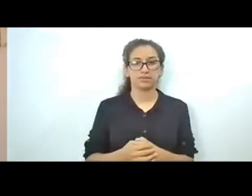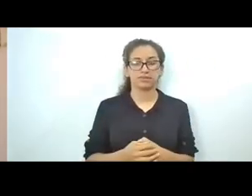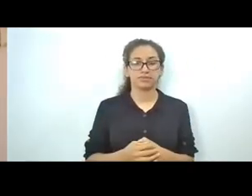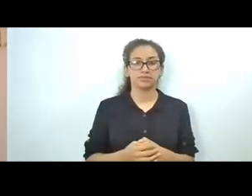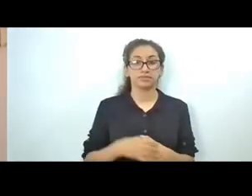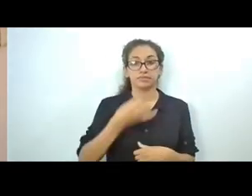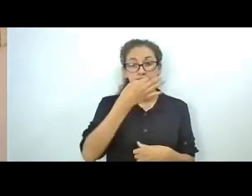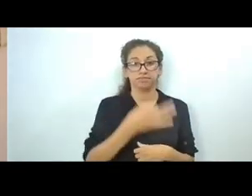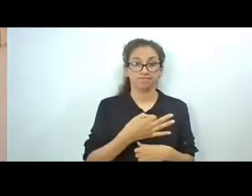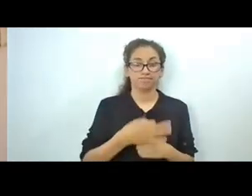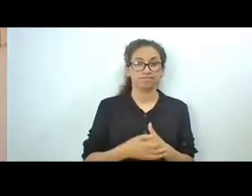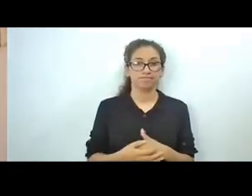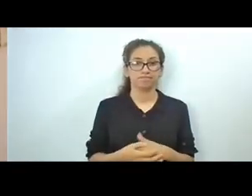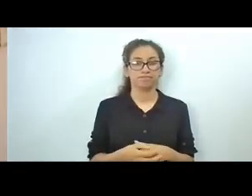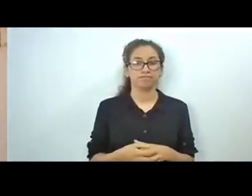realidad,